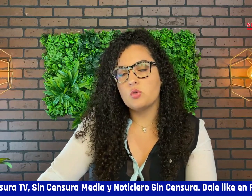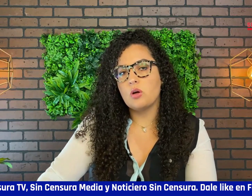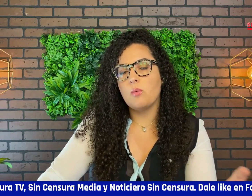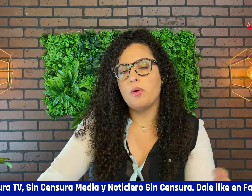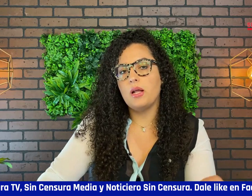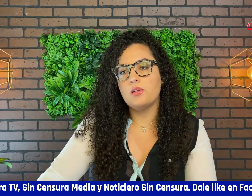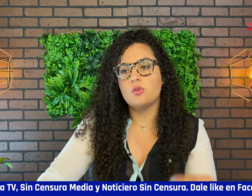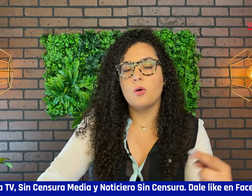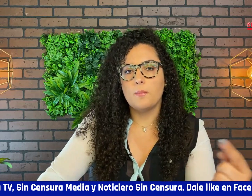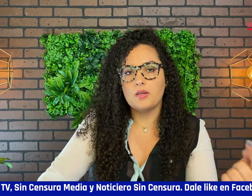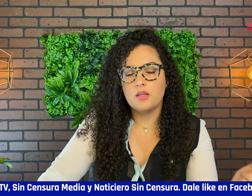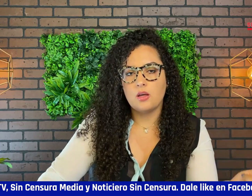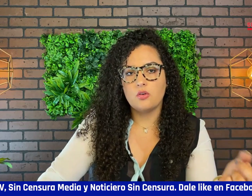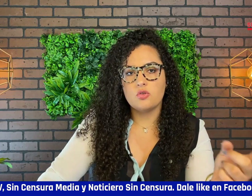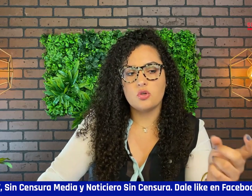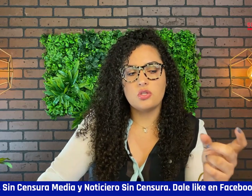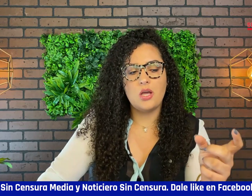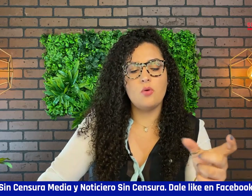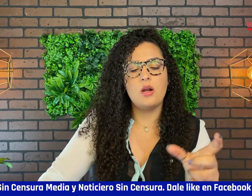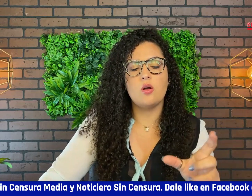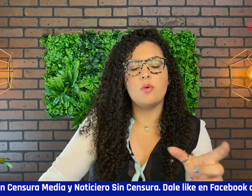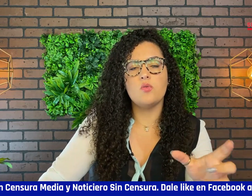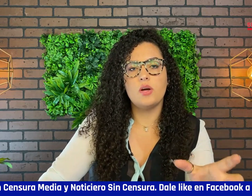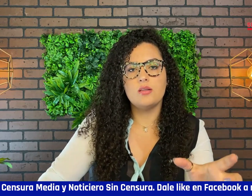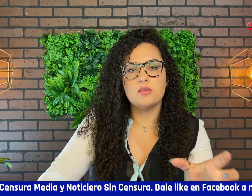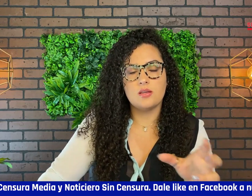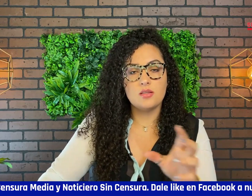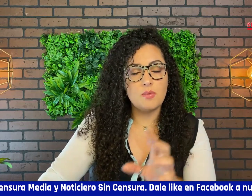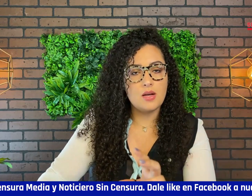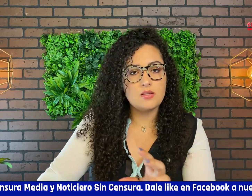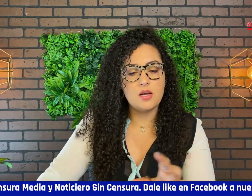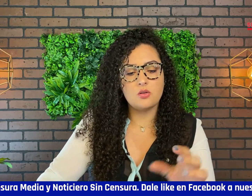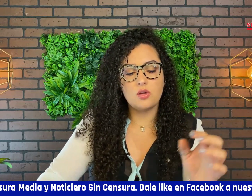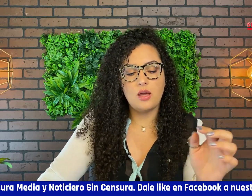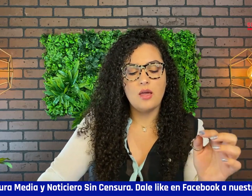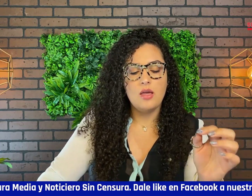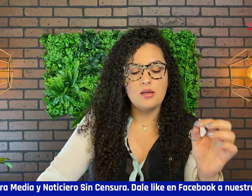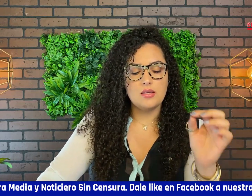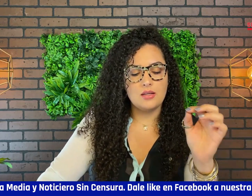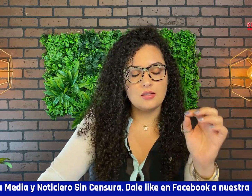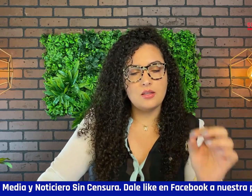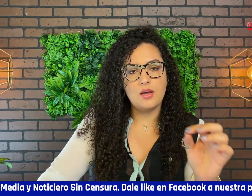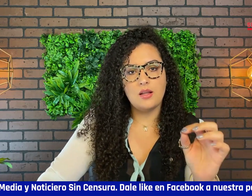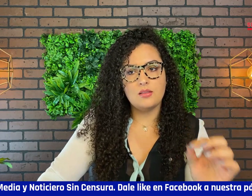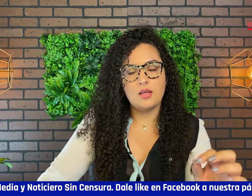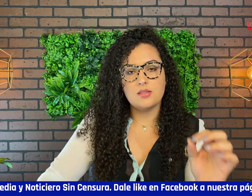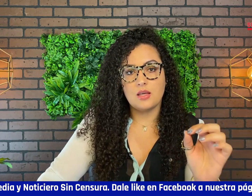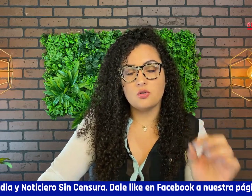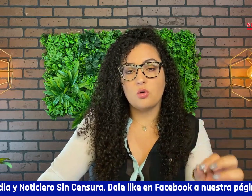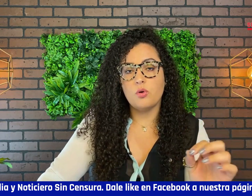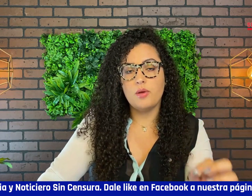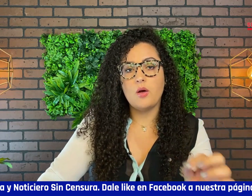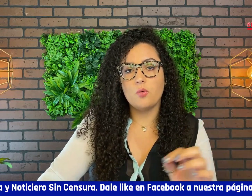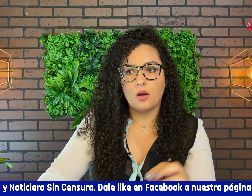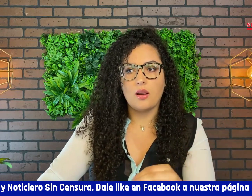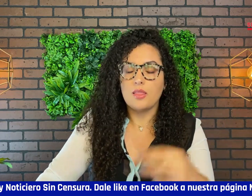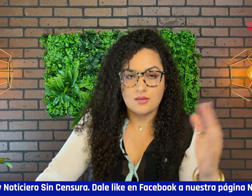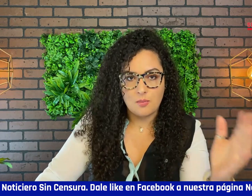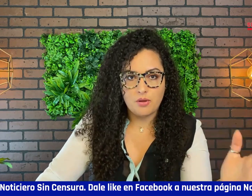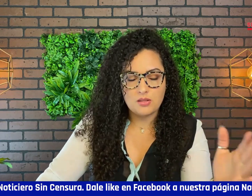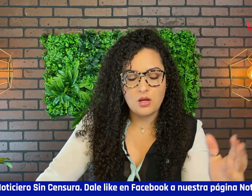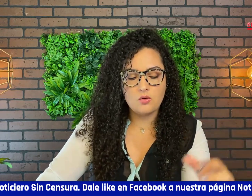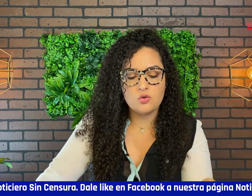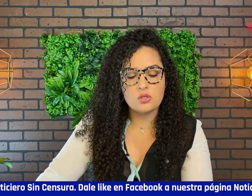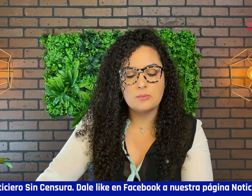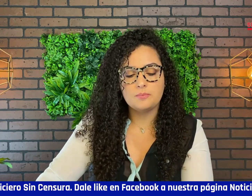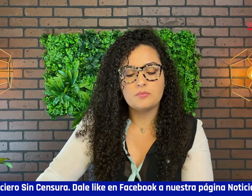que empezó a comparar esto con pasta de conchos, y hay una enorme diferencia. Si bien es cierto que se necesitan garantías de que esto no volviera a ocurrir desde